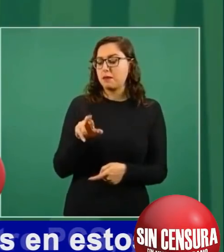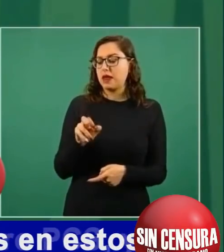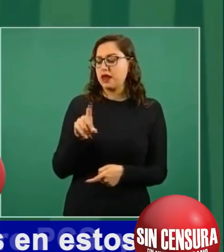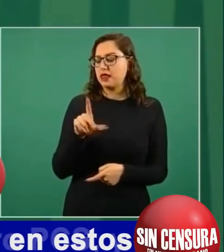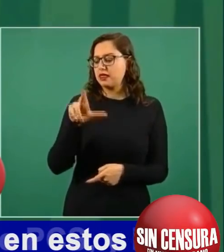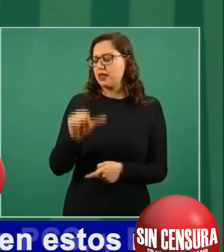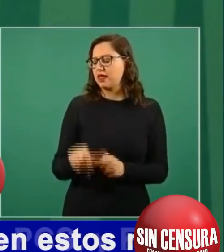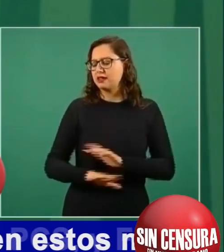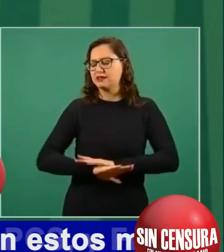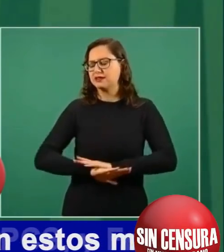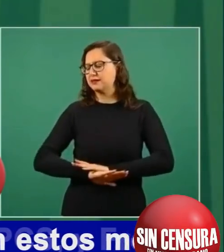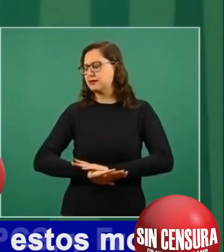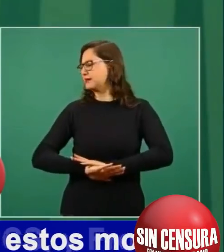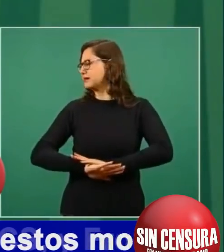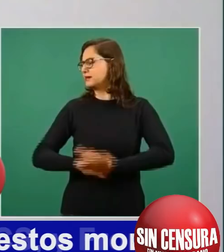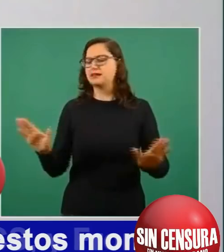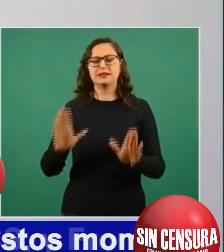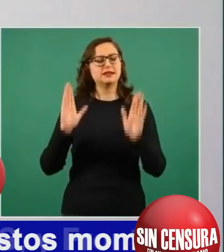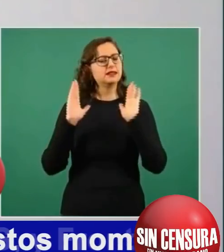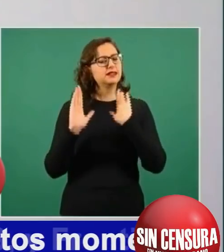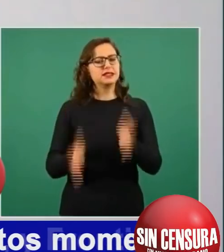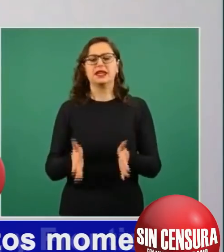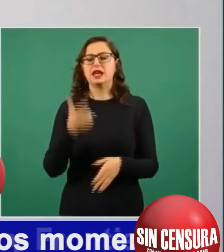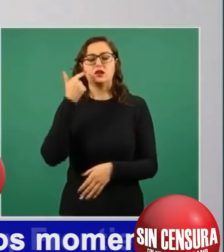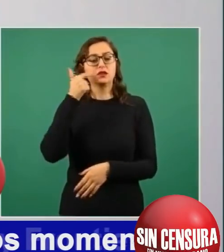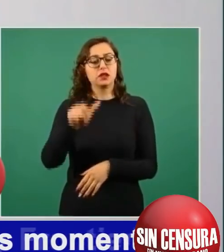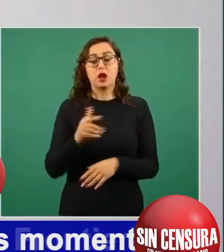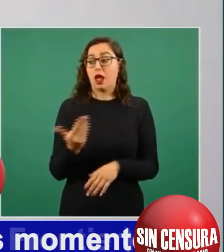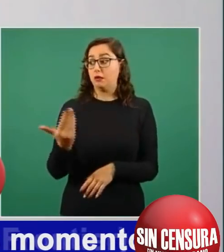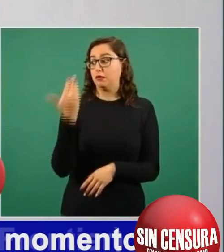Hace poco hubo una polémica sobre eso,